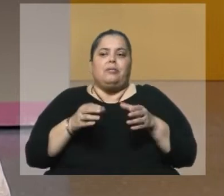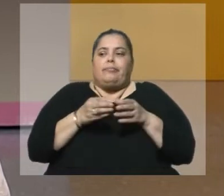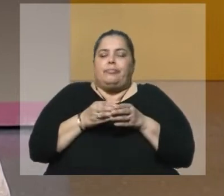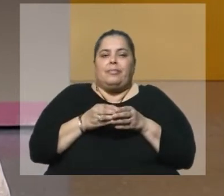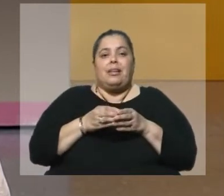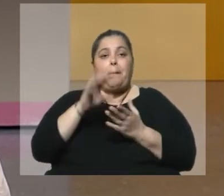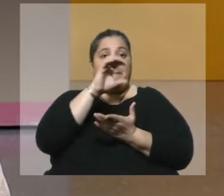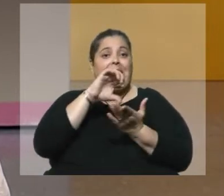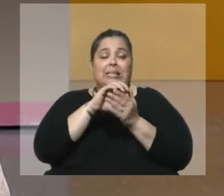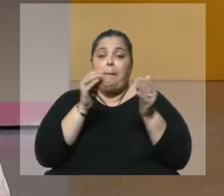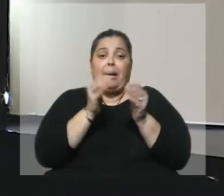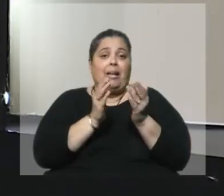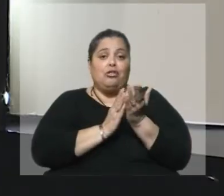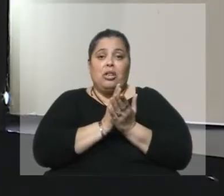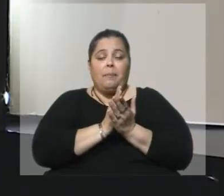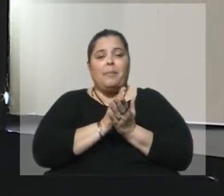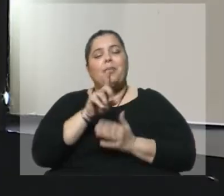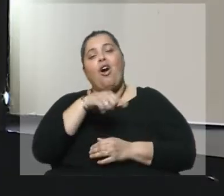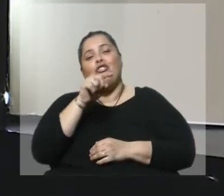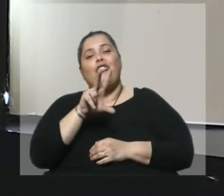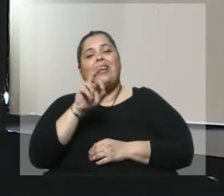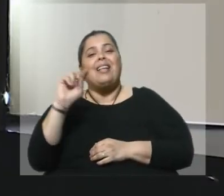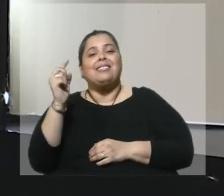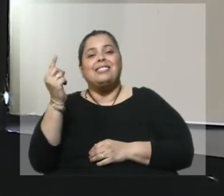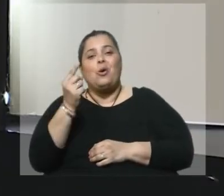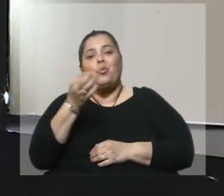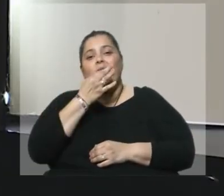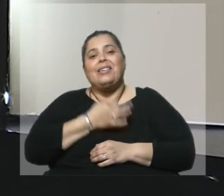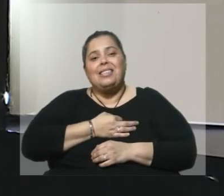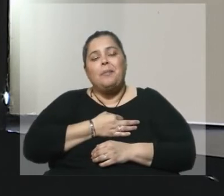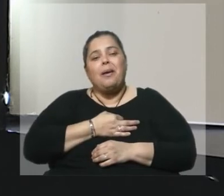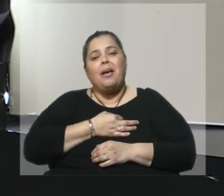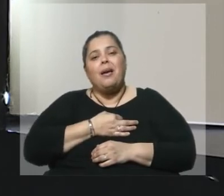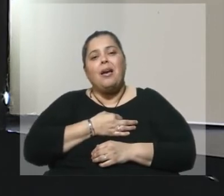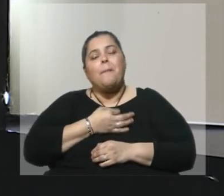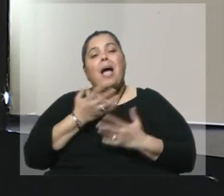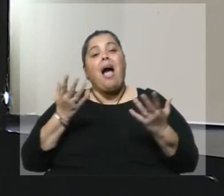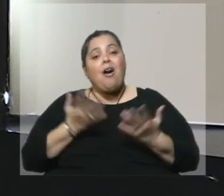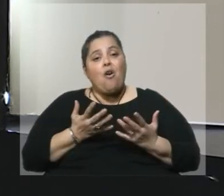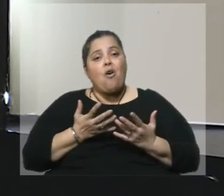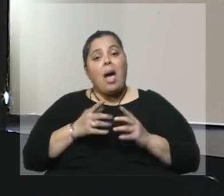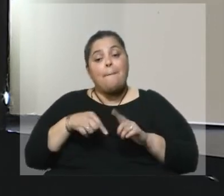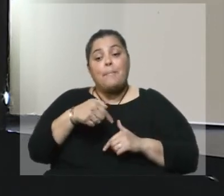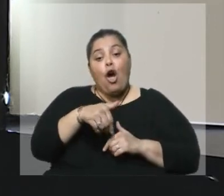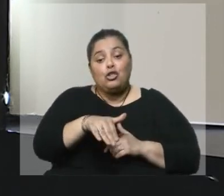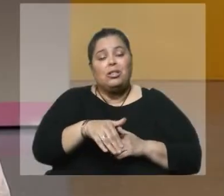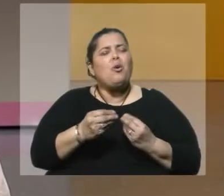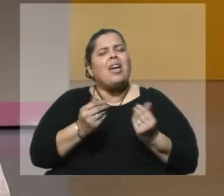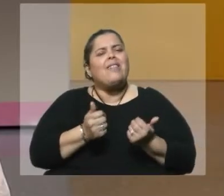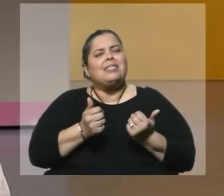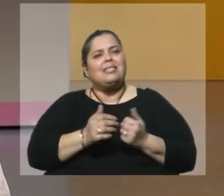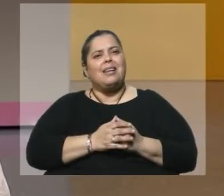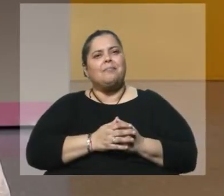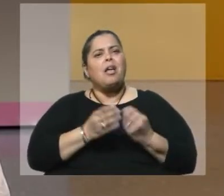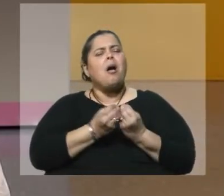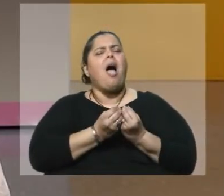países pequeños. A ver, en 30 segundos, decime, ¿qué viene contigo, es decir, próximamente?